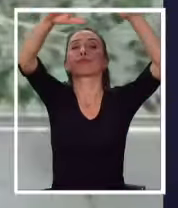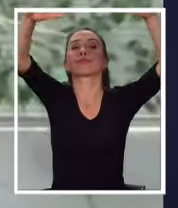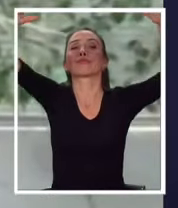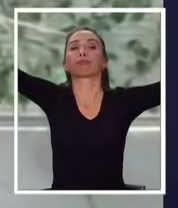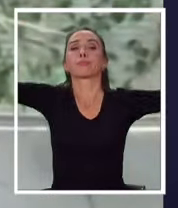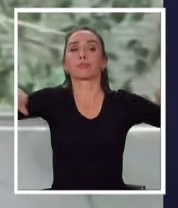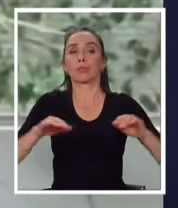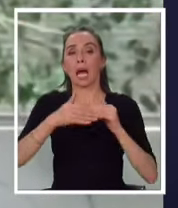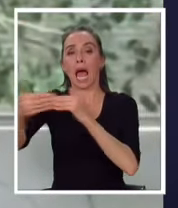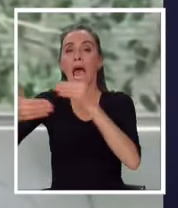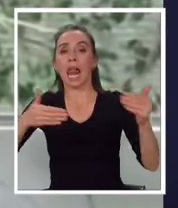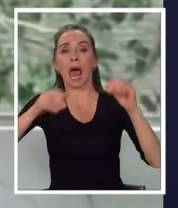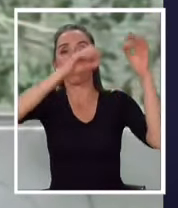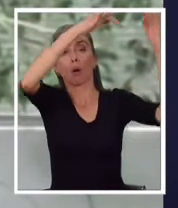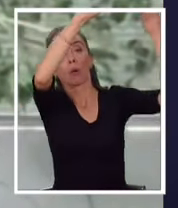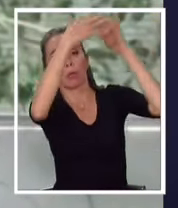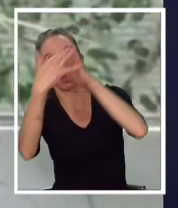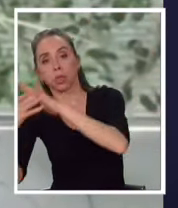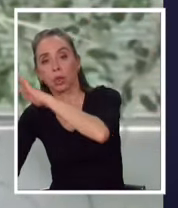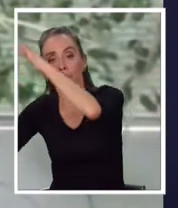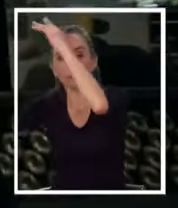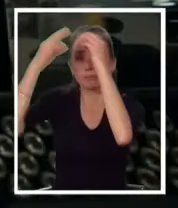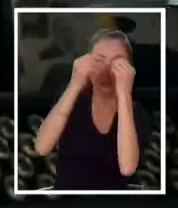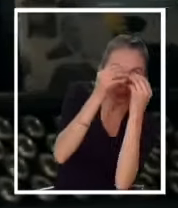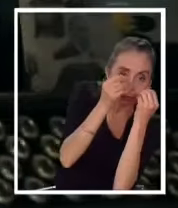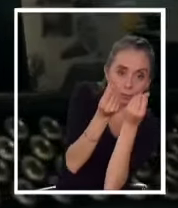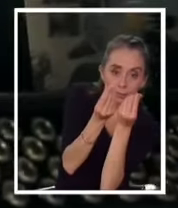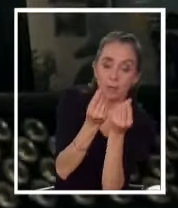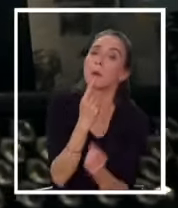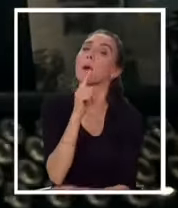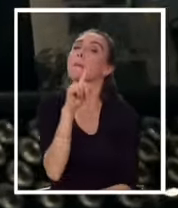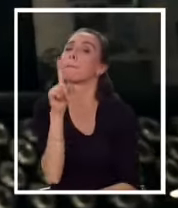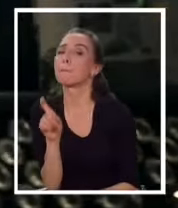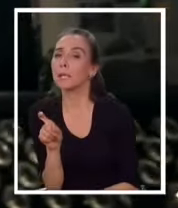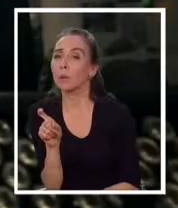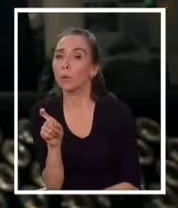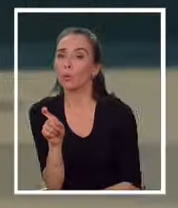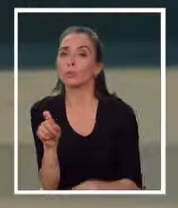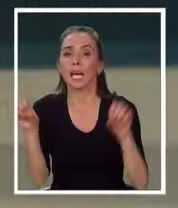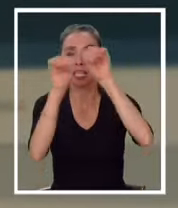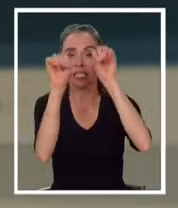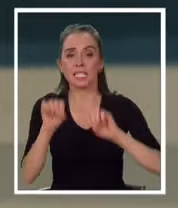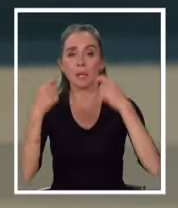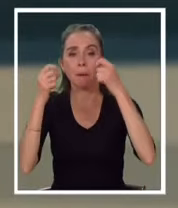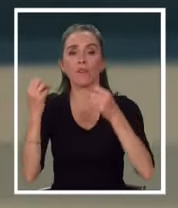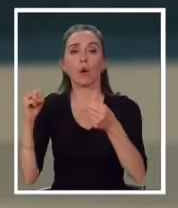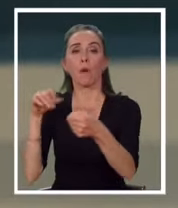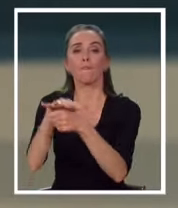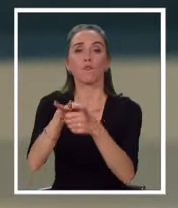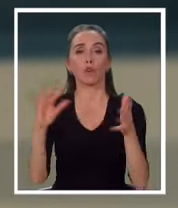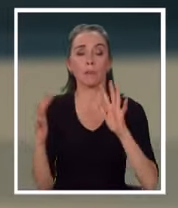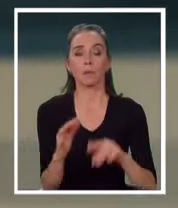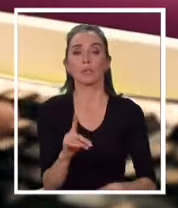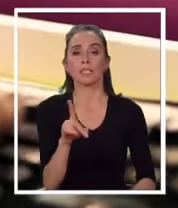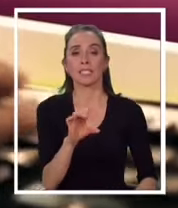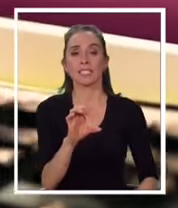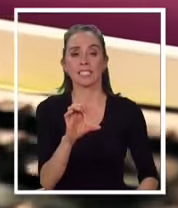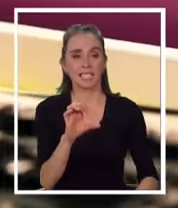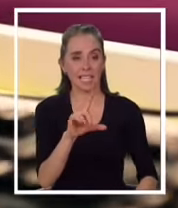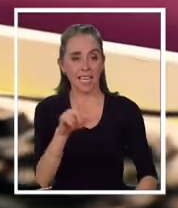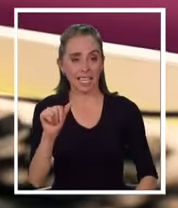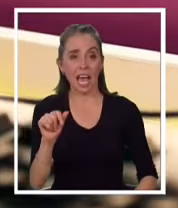la comunidad vecina lo más cercano posible. Consultamos en el sistema de evaluación de impacto ambiental SEIA si el cinerario